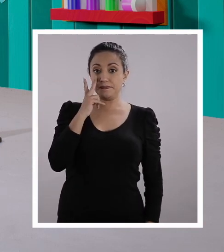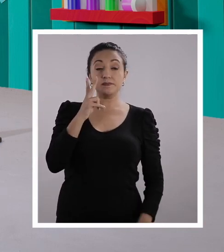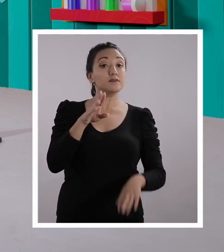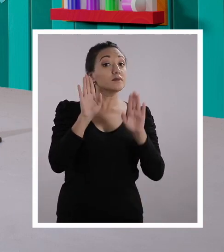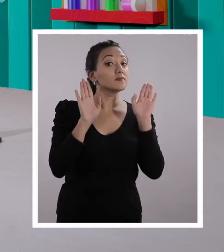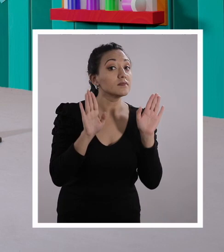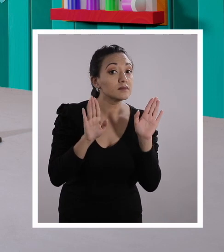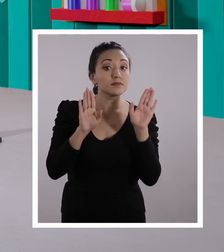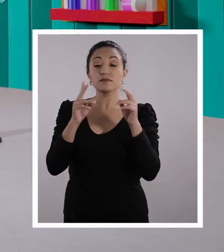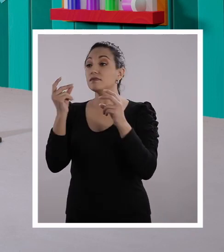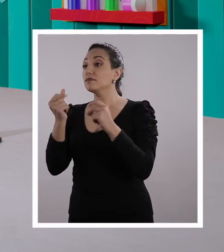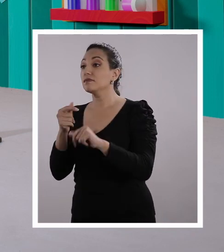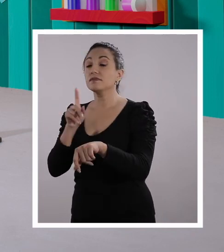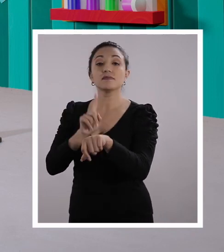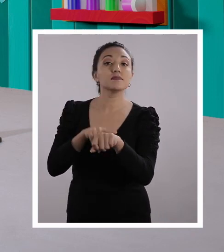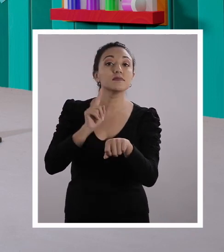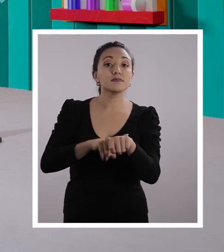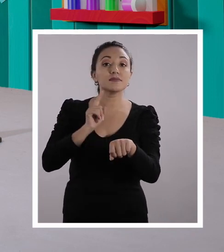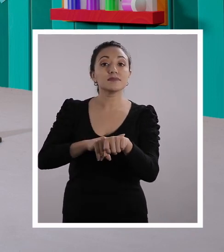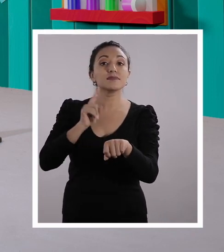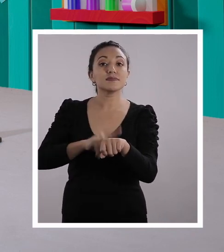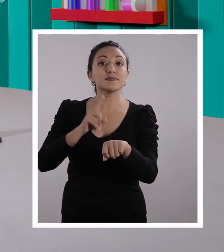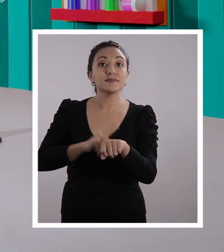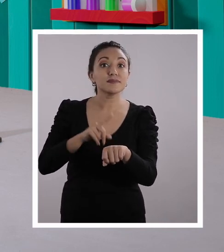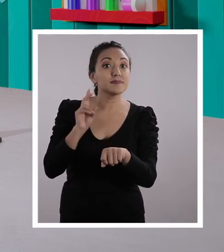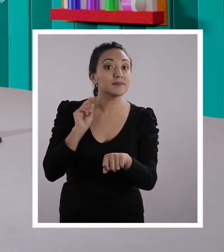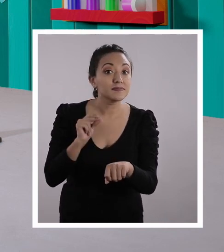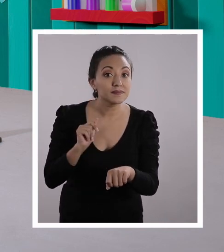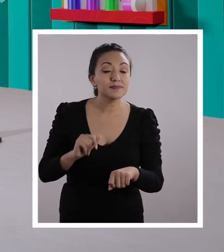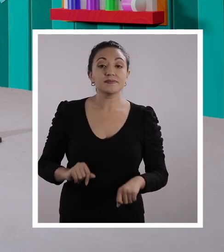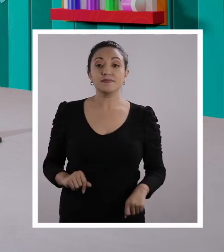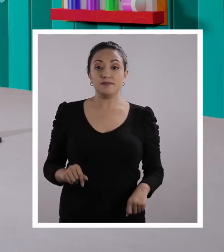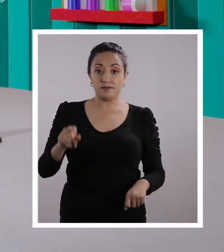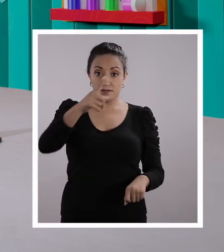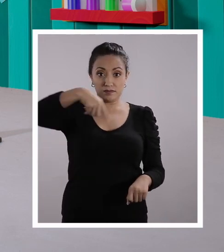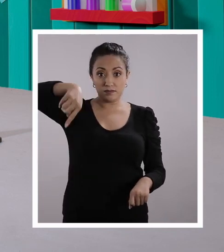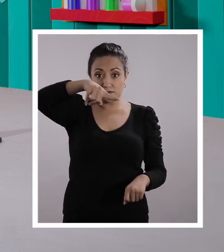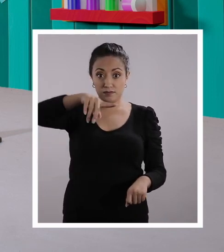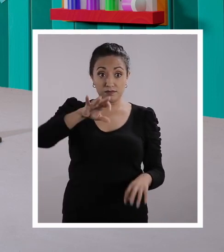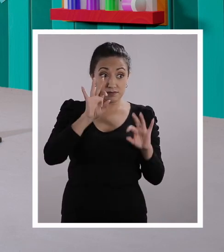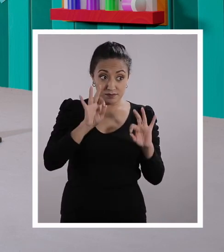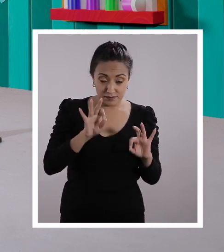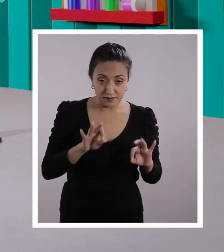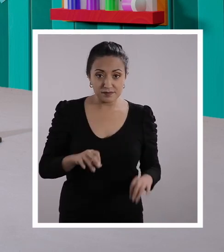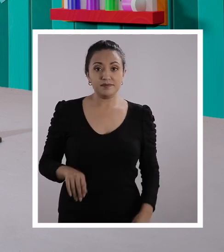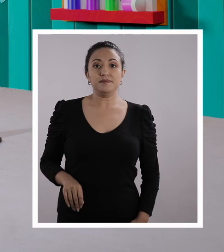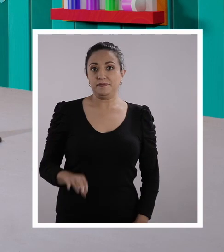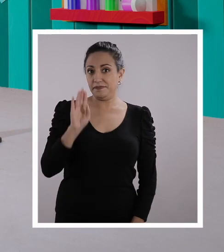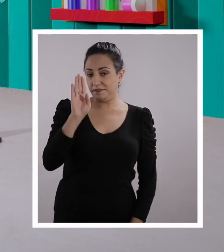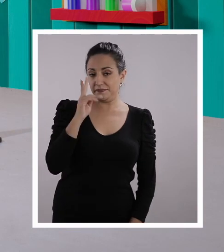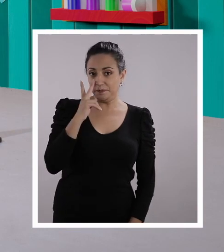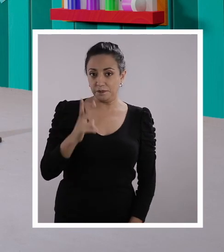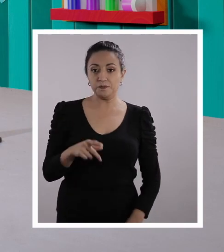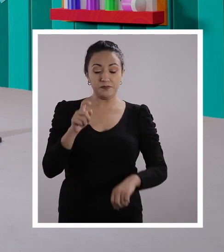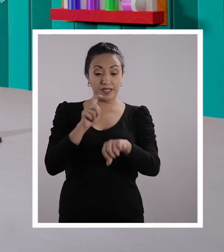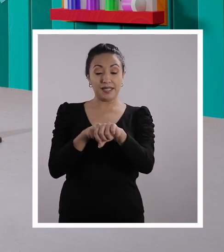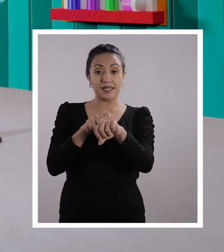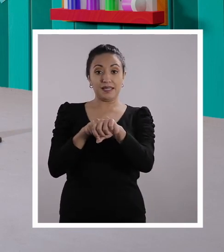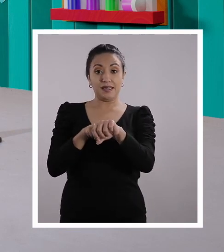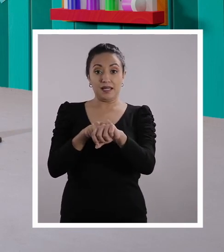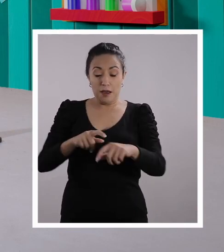atentos hoy yo fuera tomé el tiempo esto dice alrededor alrededor seguro segurísimo